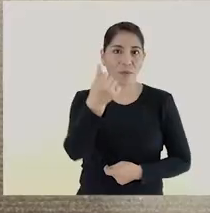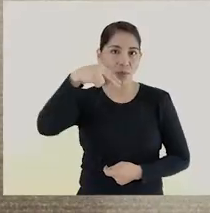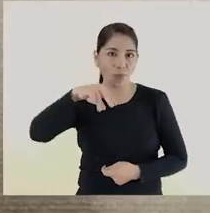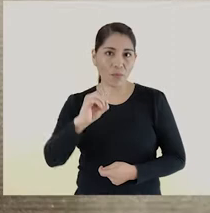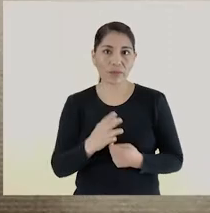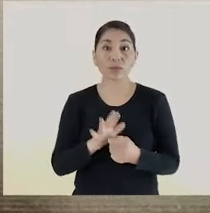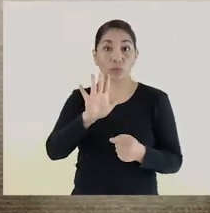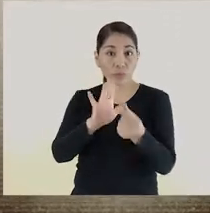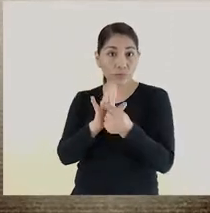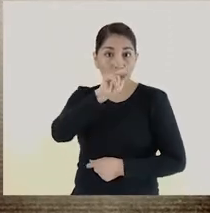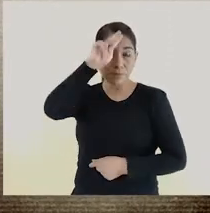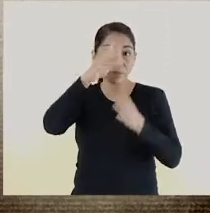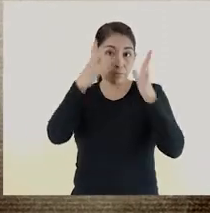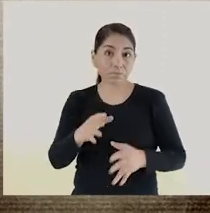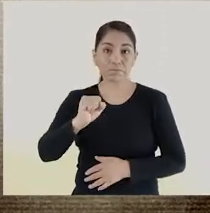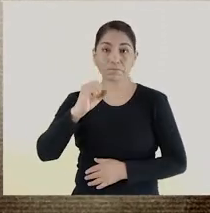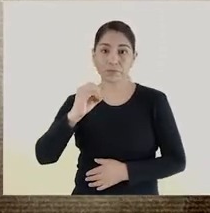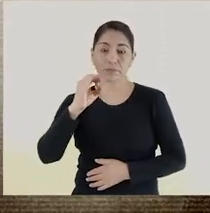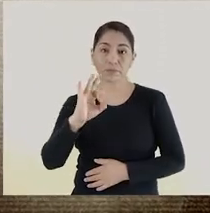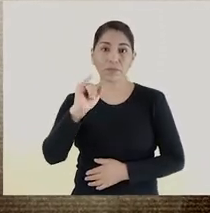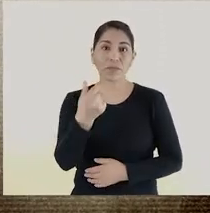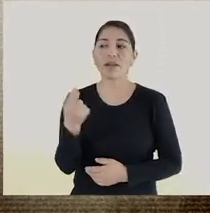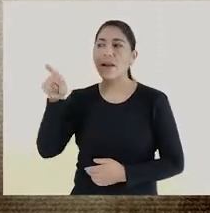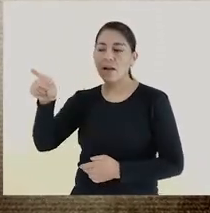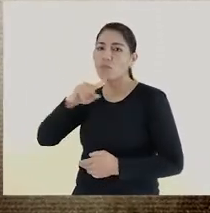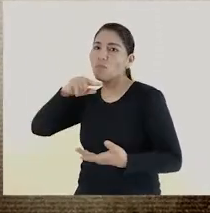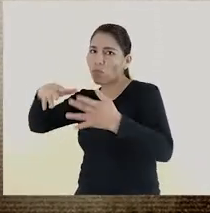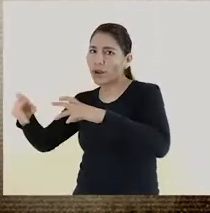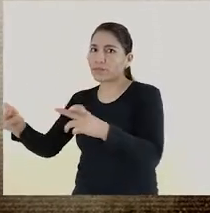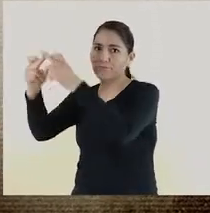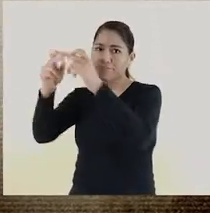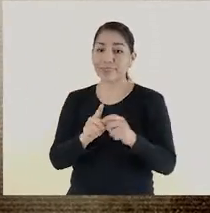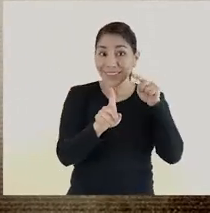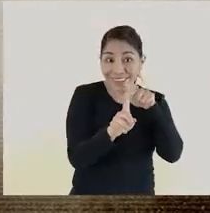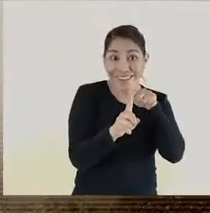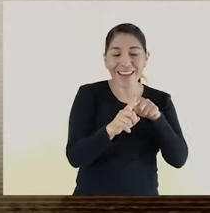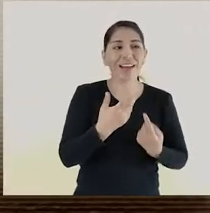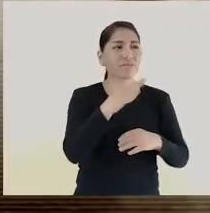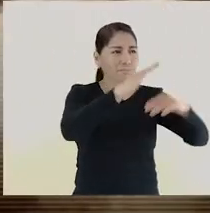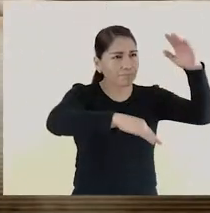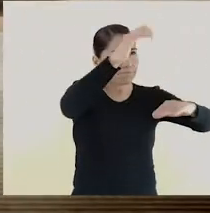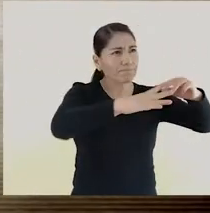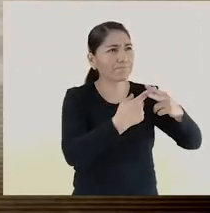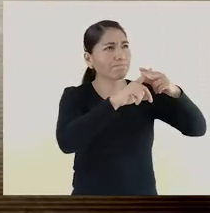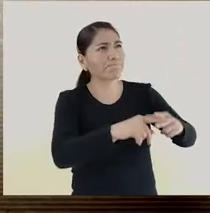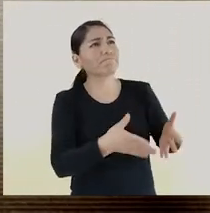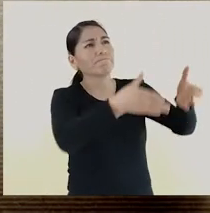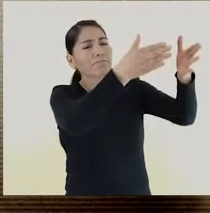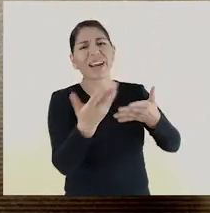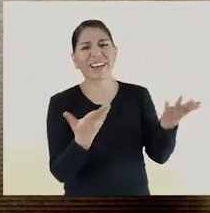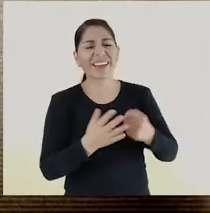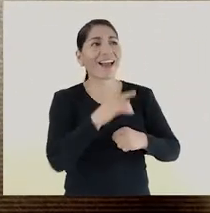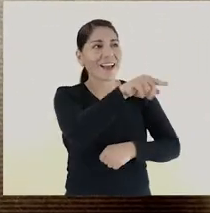del comercio del preciado fertilizante. Su esposa peruana Sofía Bergman muere en París y Dreyfus comienza a construir